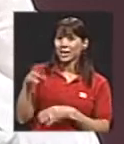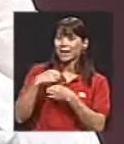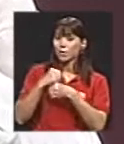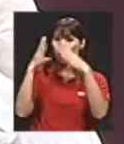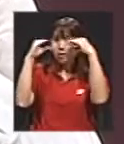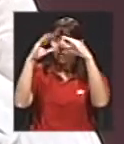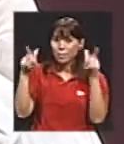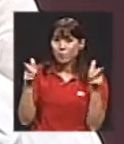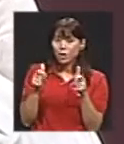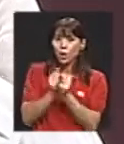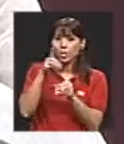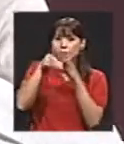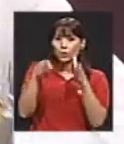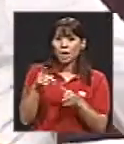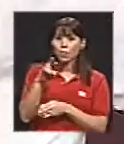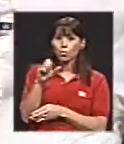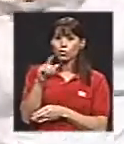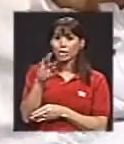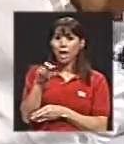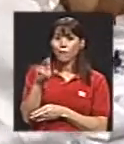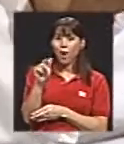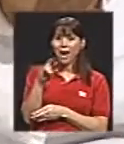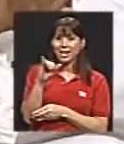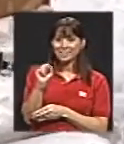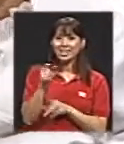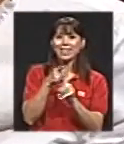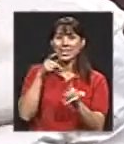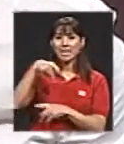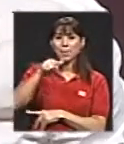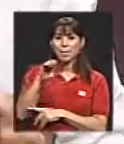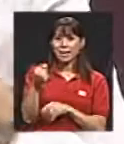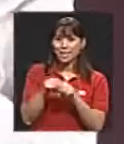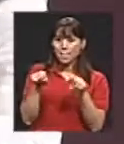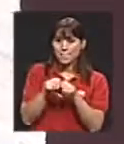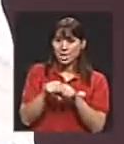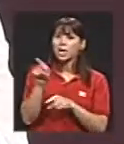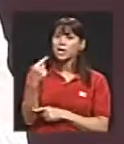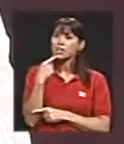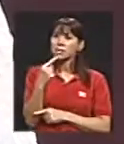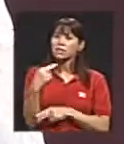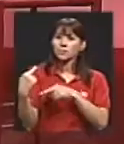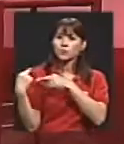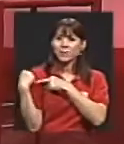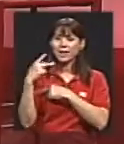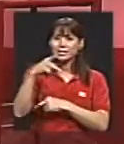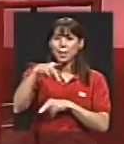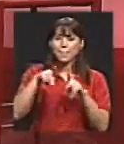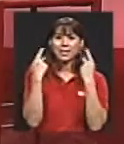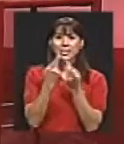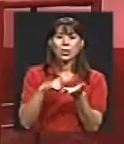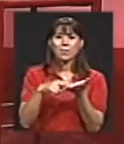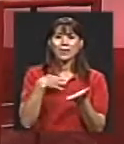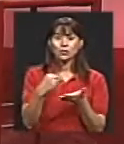de minoría con el diputado gustavo arias del pac también y enseña la responsabilidad sobre todo del partido liberación nacional